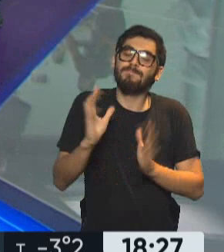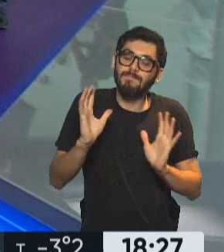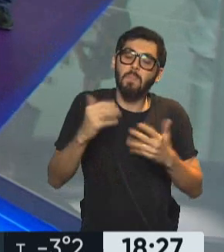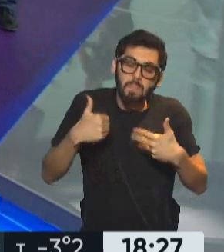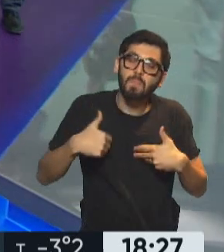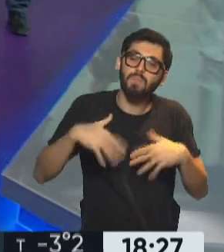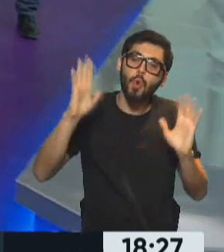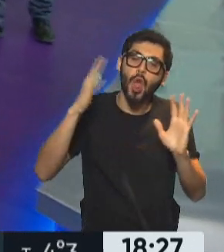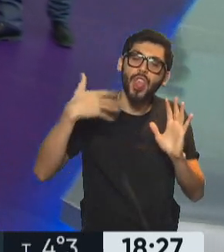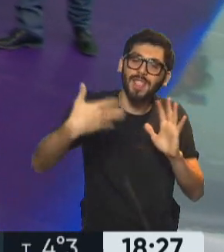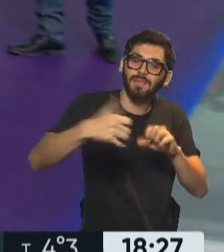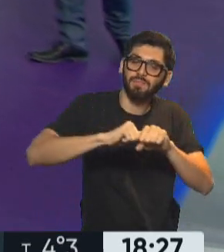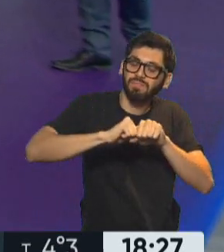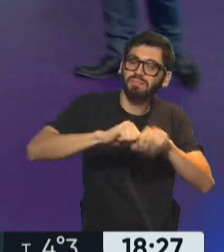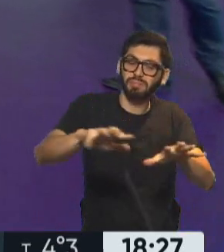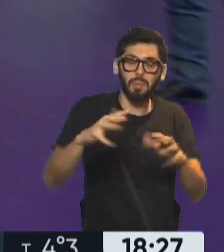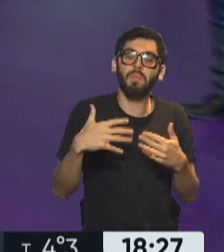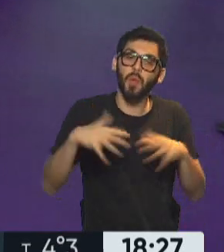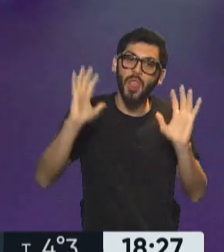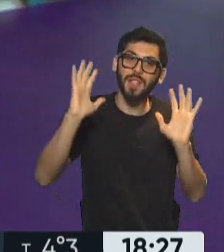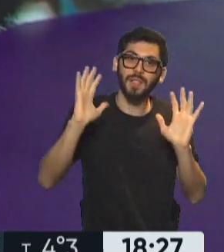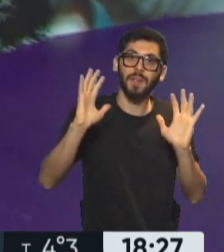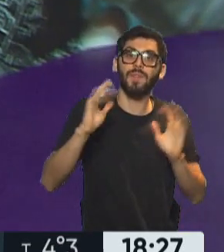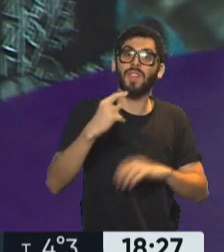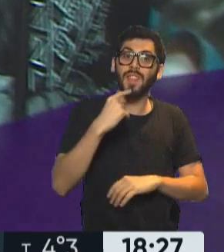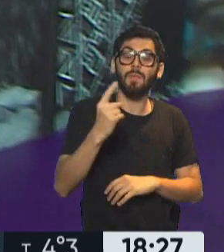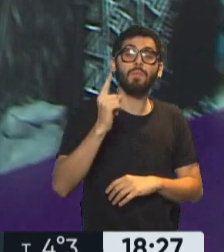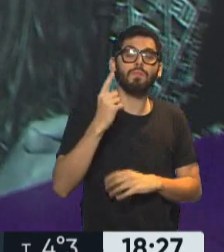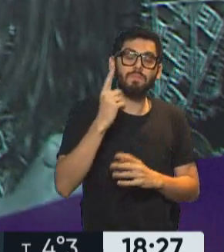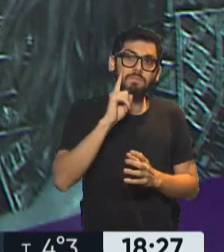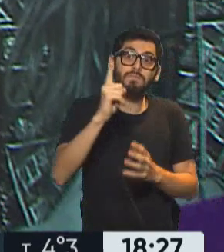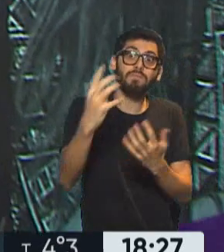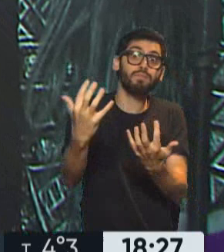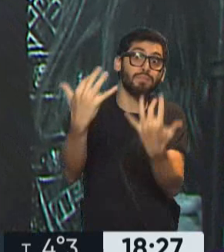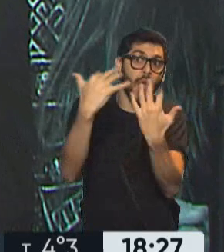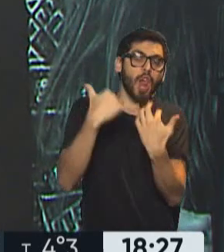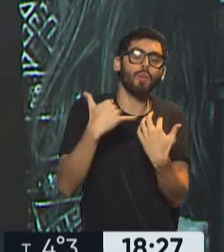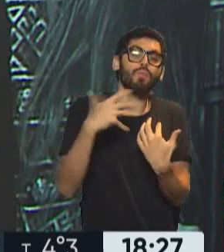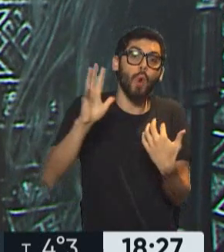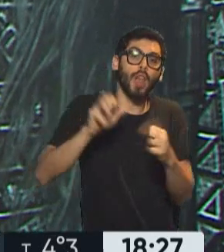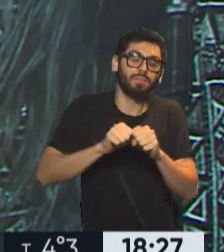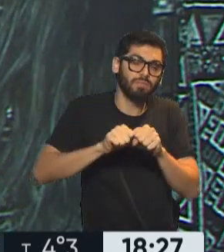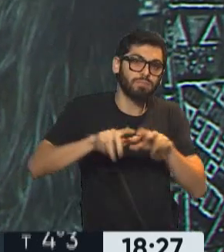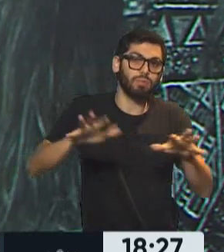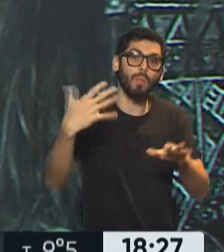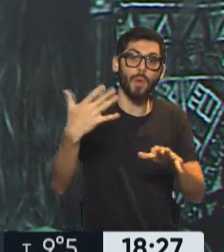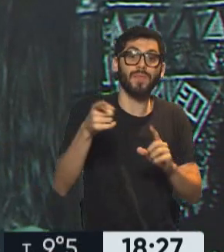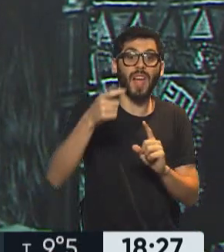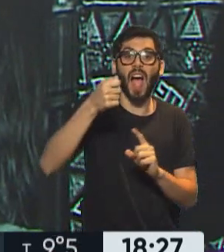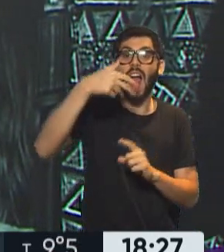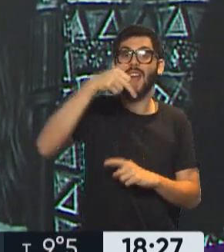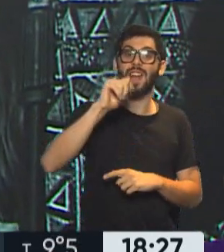de un posible desparramo de dicha cepa. Hay riesgo de ingreso y puede provocar un rebrote. Lo dijo Analía Rearte, una de las principales funcionarias